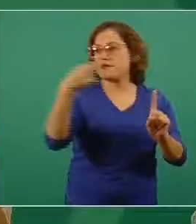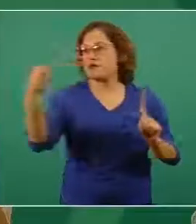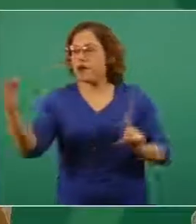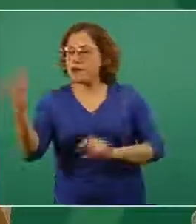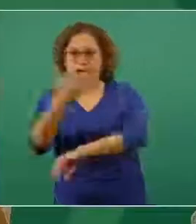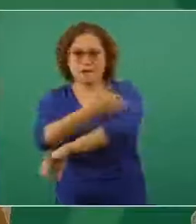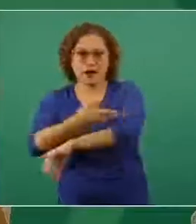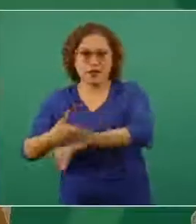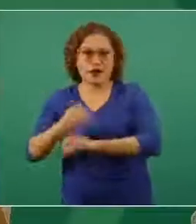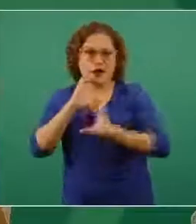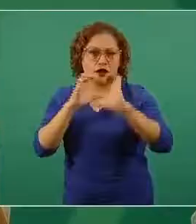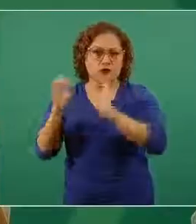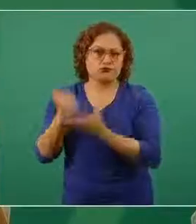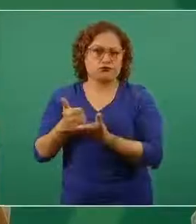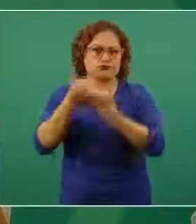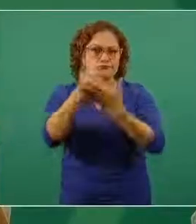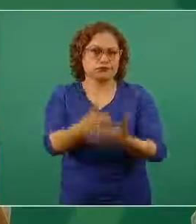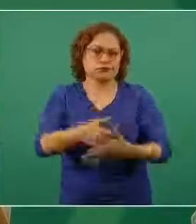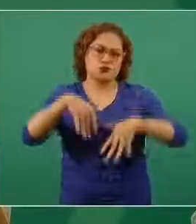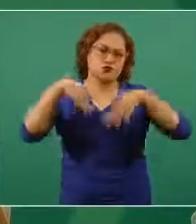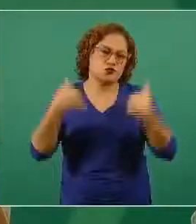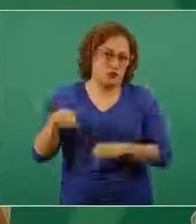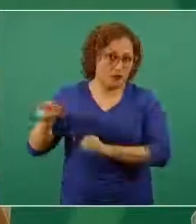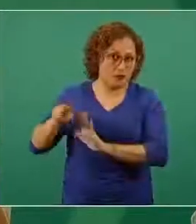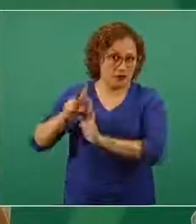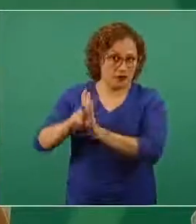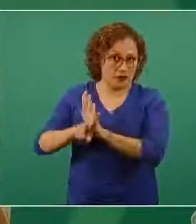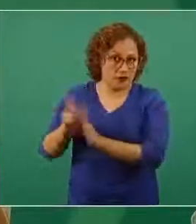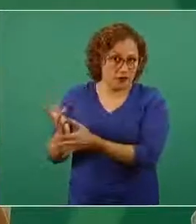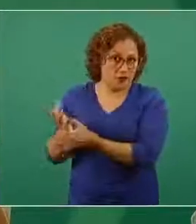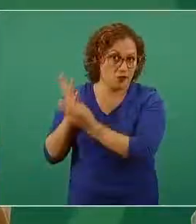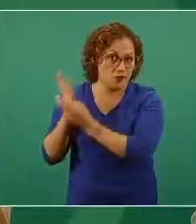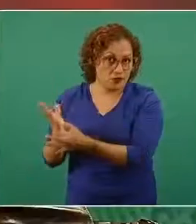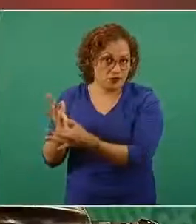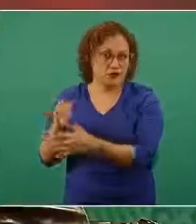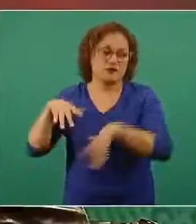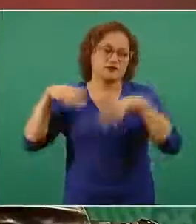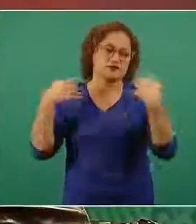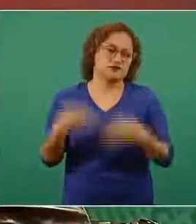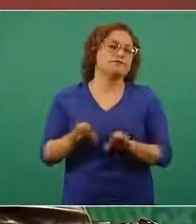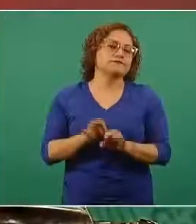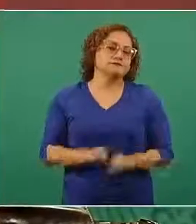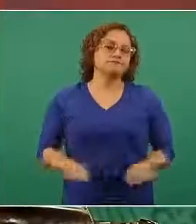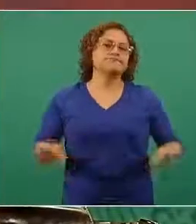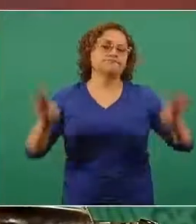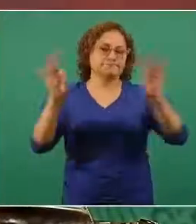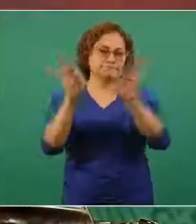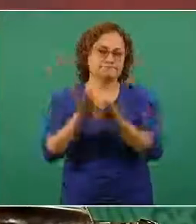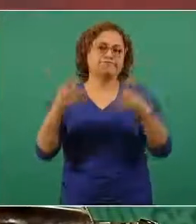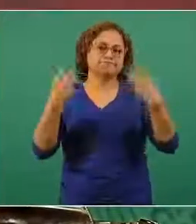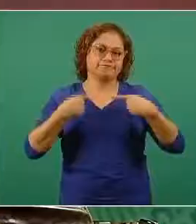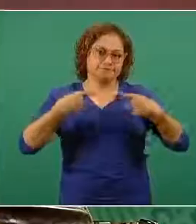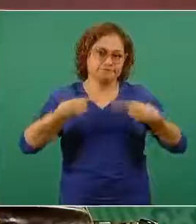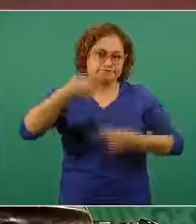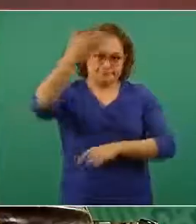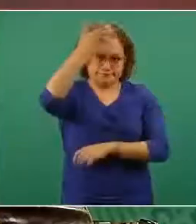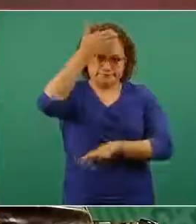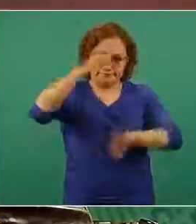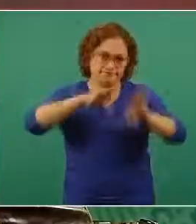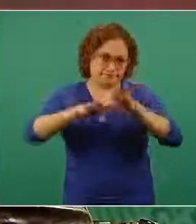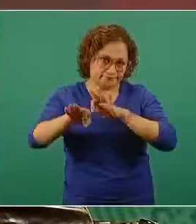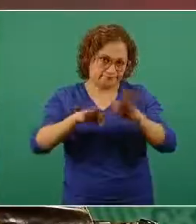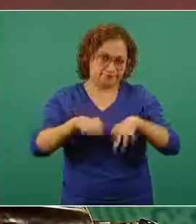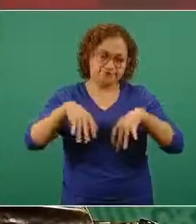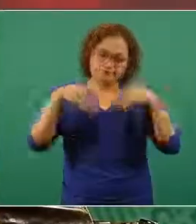lo que comenta el compañero es una figura básica, es una figura totalmente importante y sobre todo también